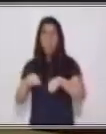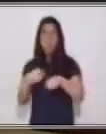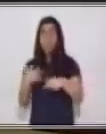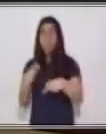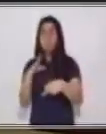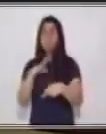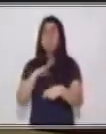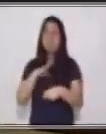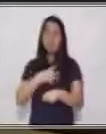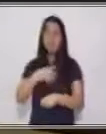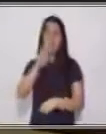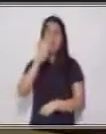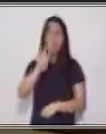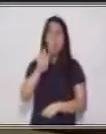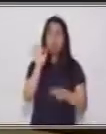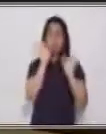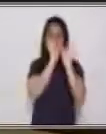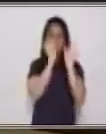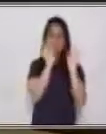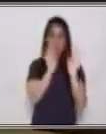figura número 1,